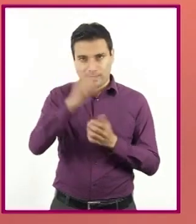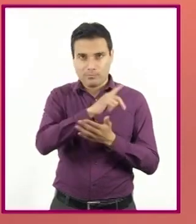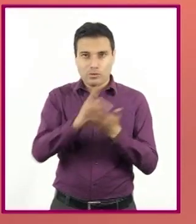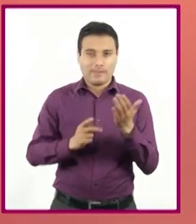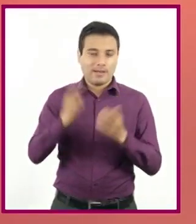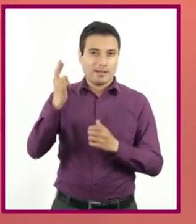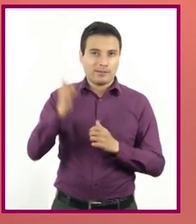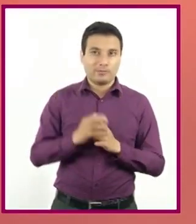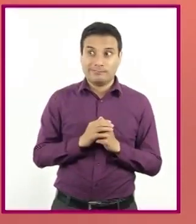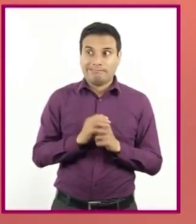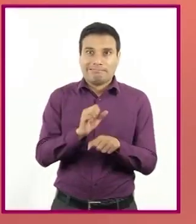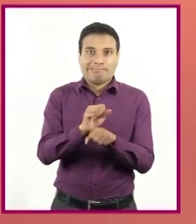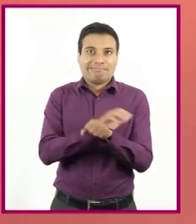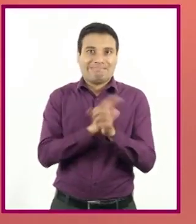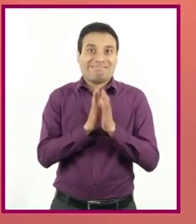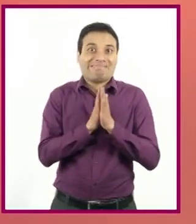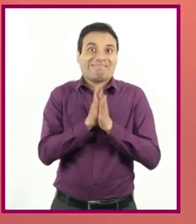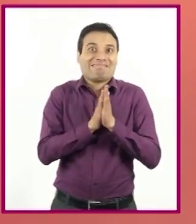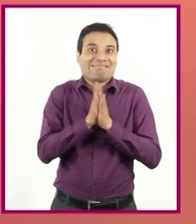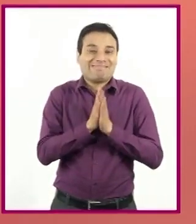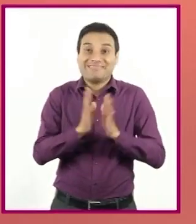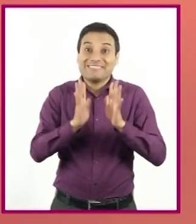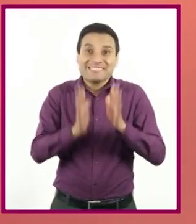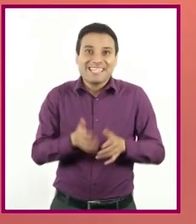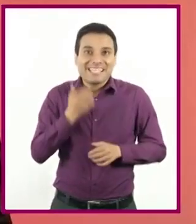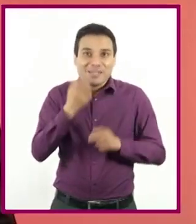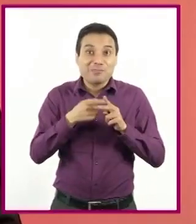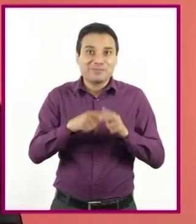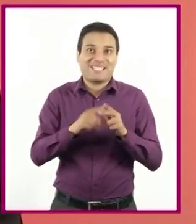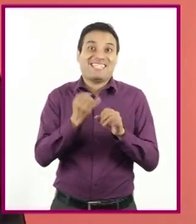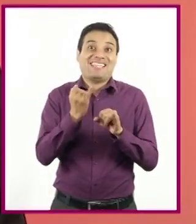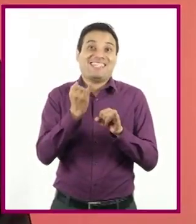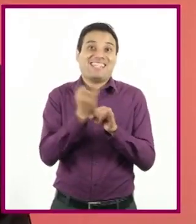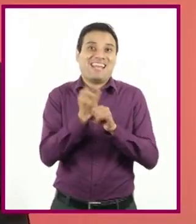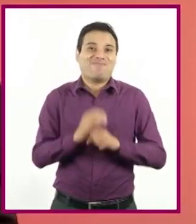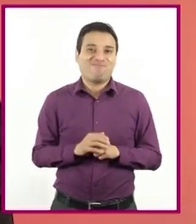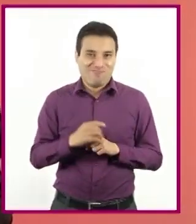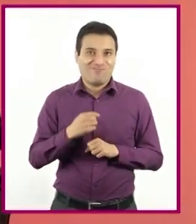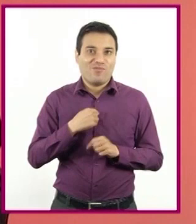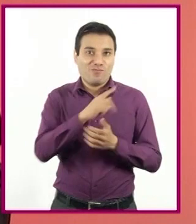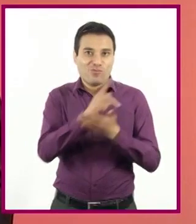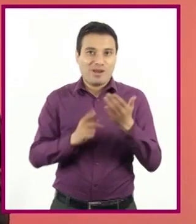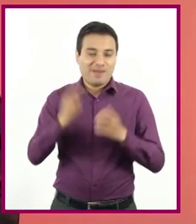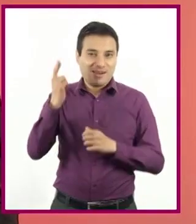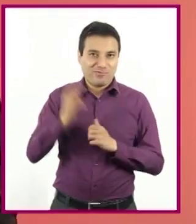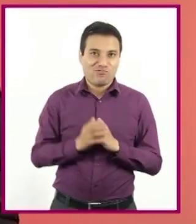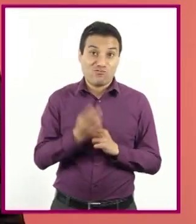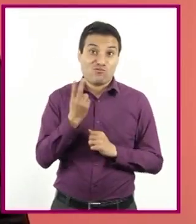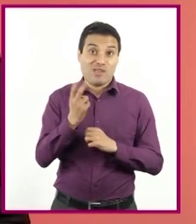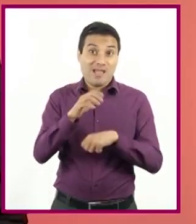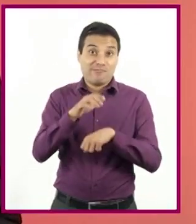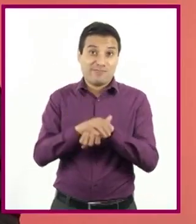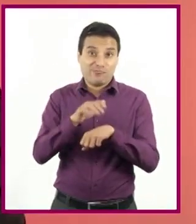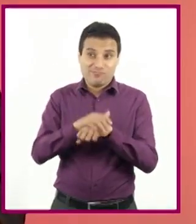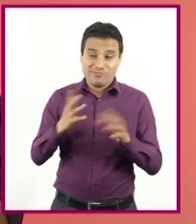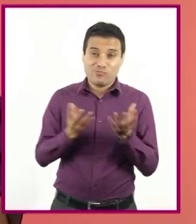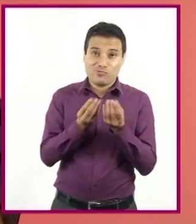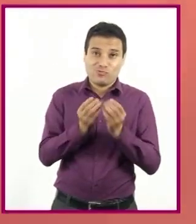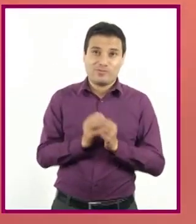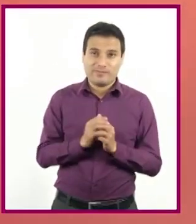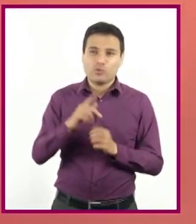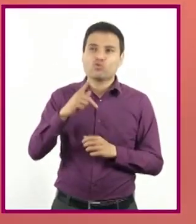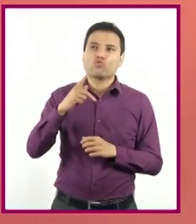¡Qué emocionante! Precisamente quiero empezar a transmitir por internet un programa de radio. 2 amigos míos van a colaborar conmigo. Grabarán